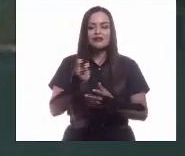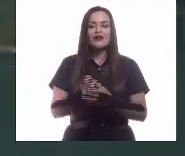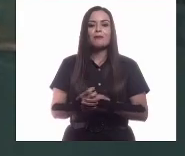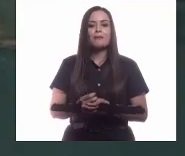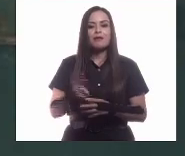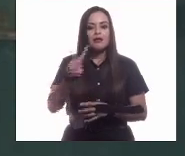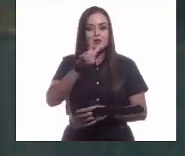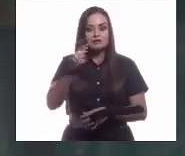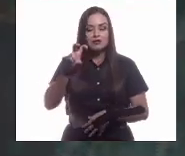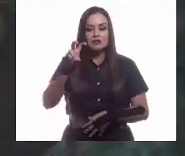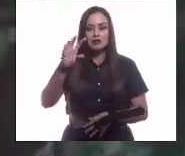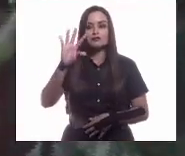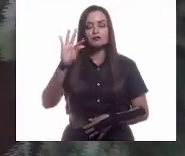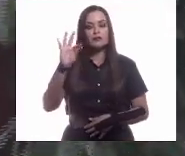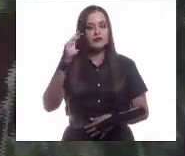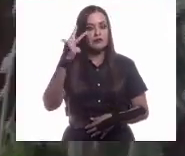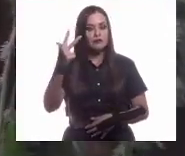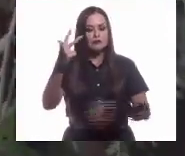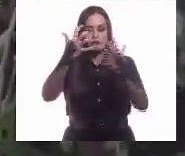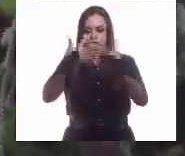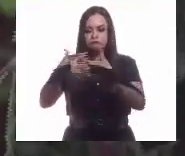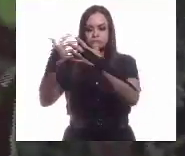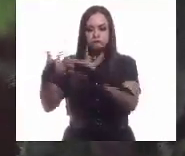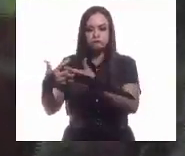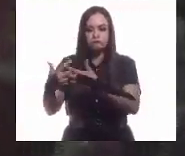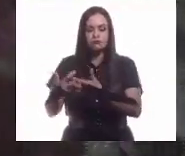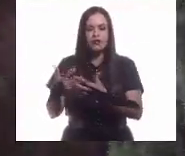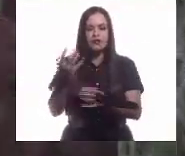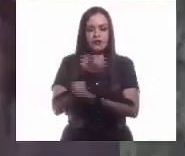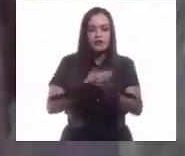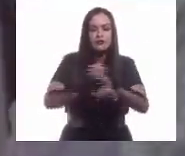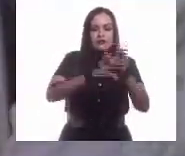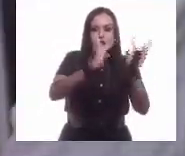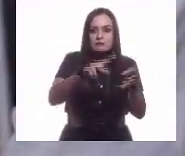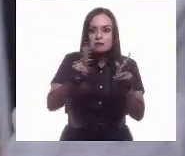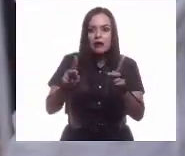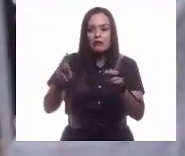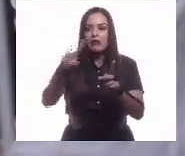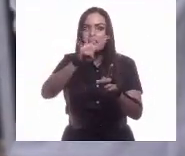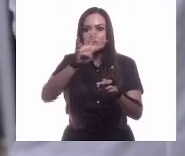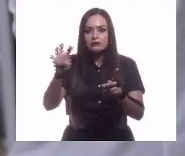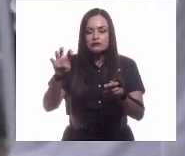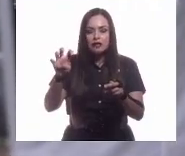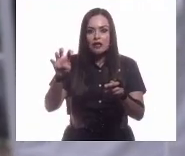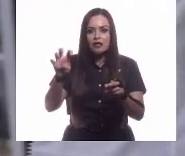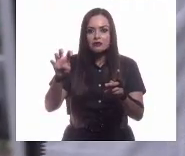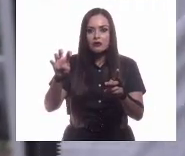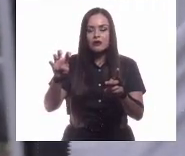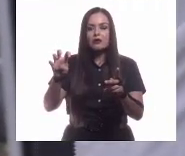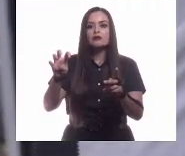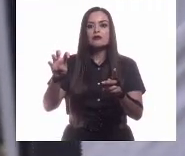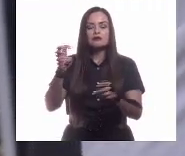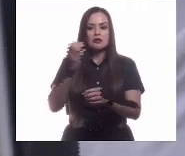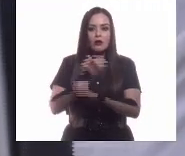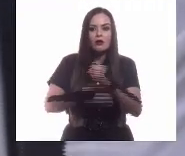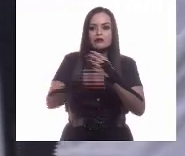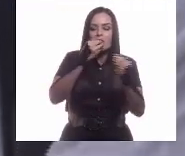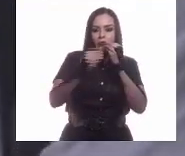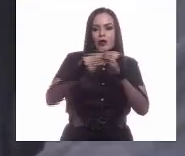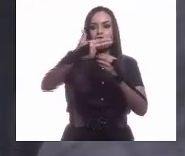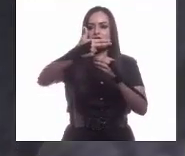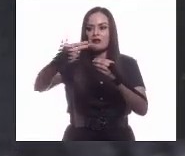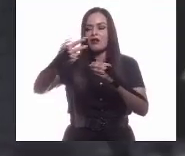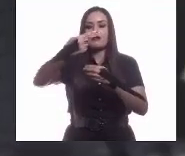249 empresas que hoy venden 417 productos en 30 cadenas hoteleras, restaurantes y